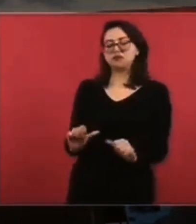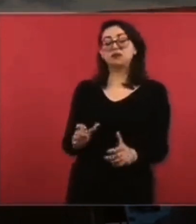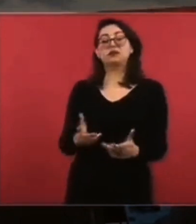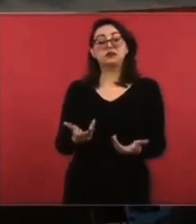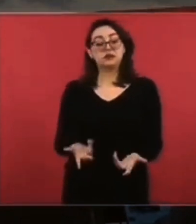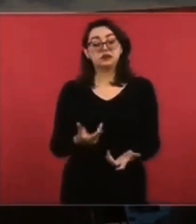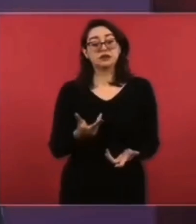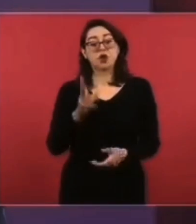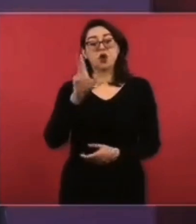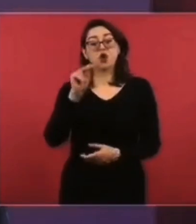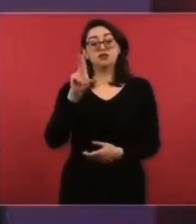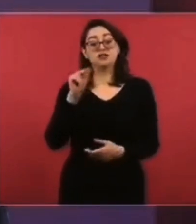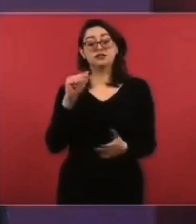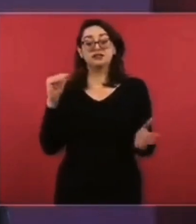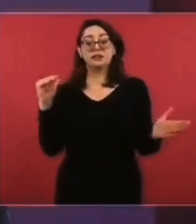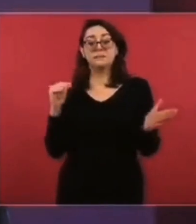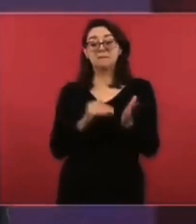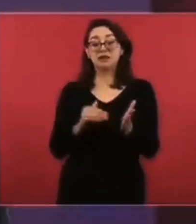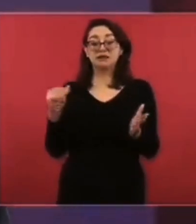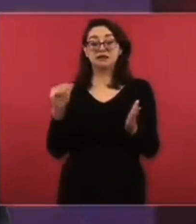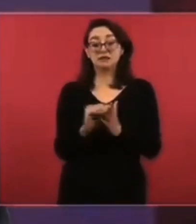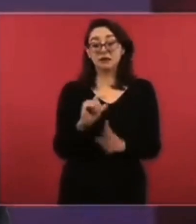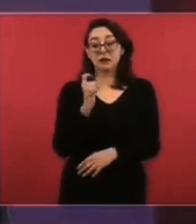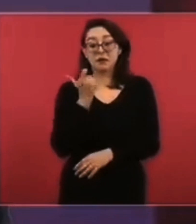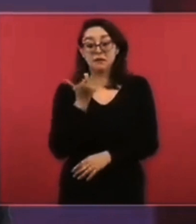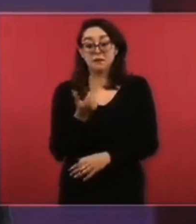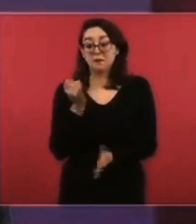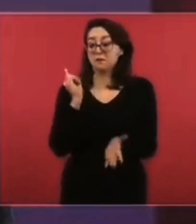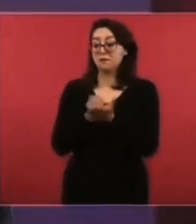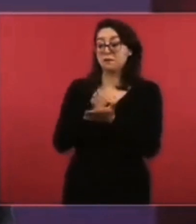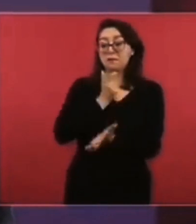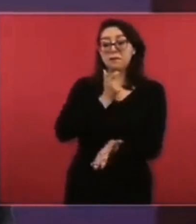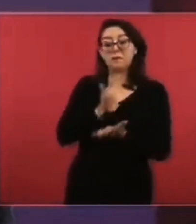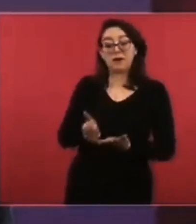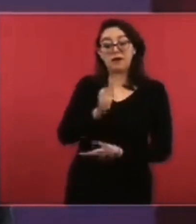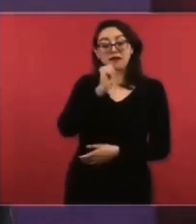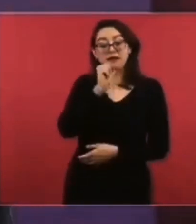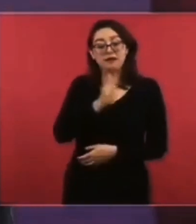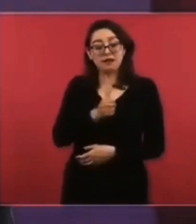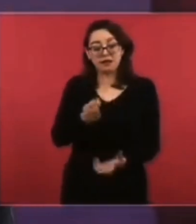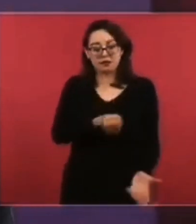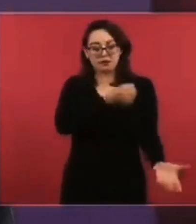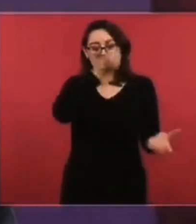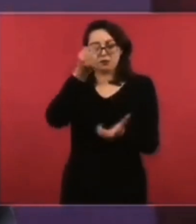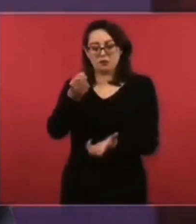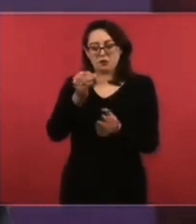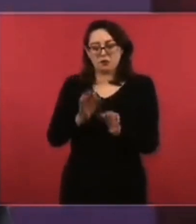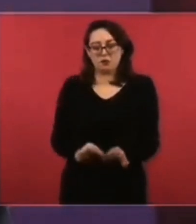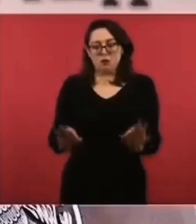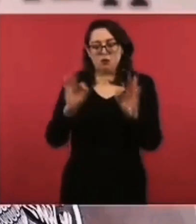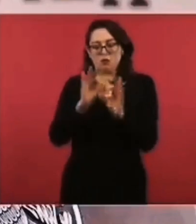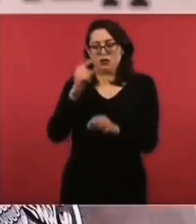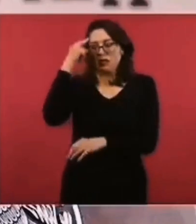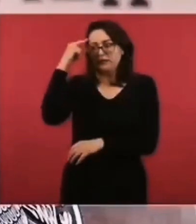alrededor de 80 mil millones de pesos, lo cual equivale, por dar algunos datos, al presupuesto de